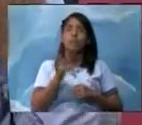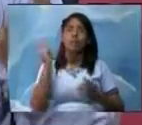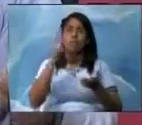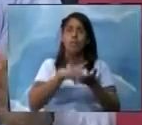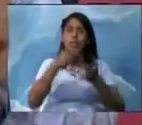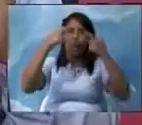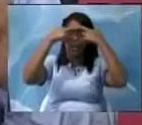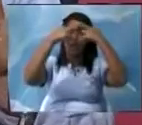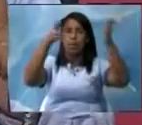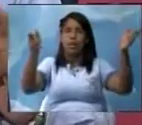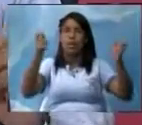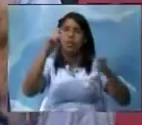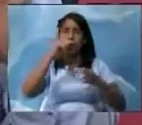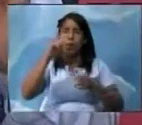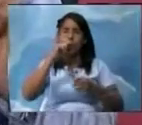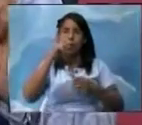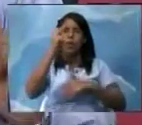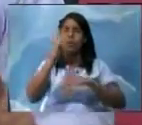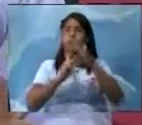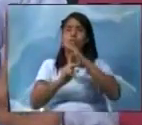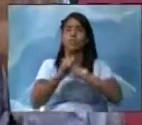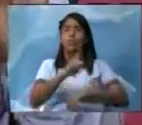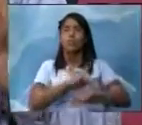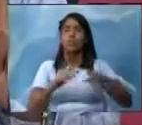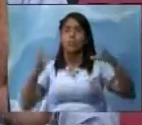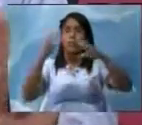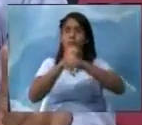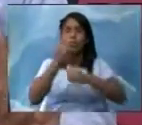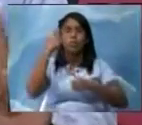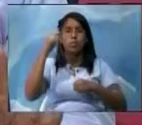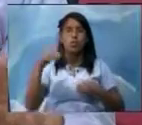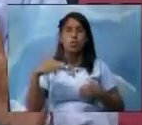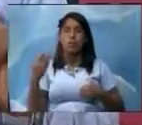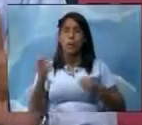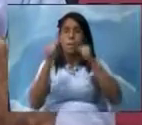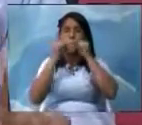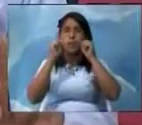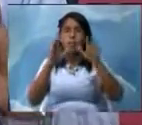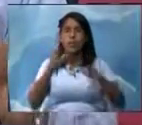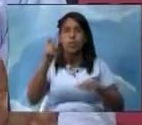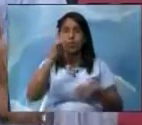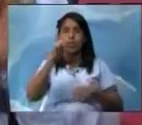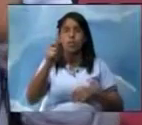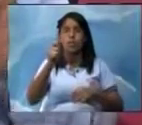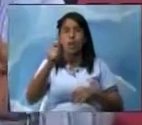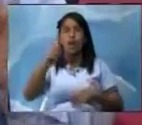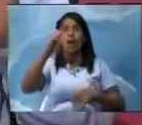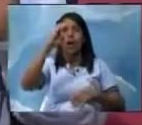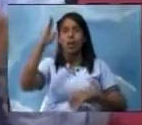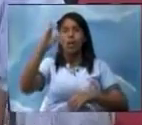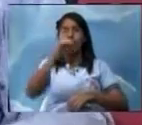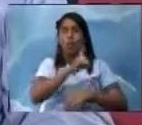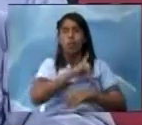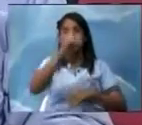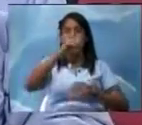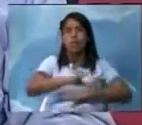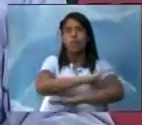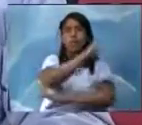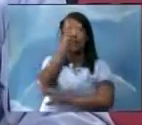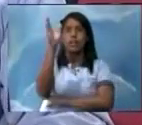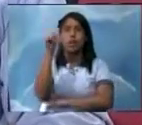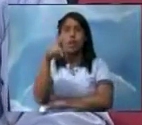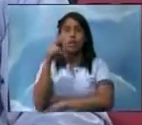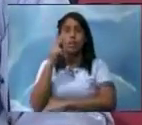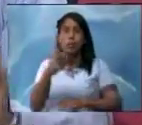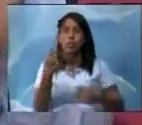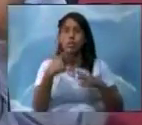revelado a Daniel en visión de noche por lo cual bendijo Daniel al dios de El cielo Aquí vemos